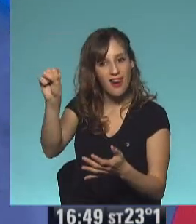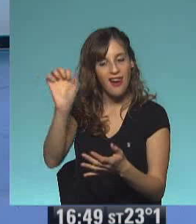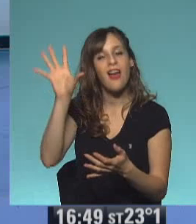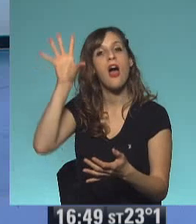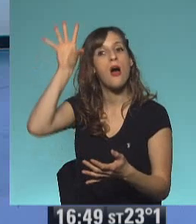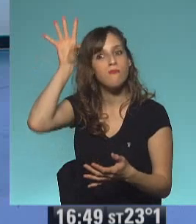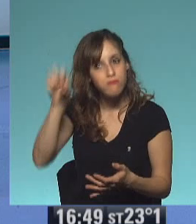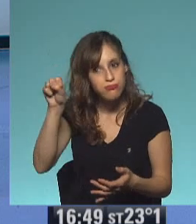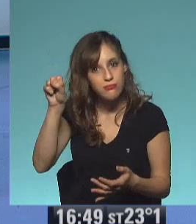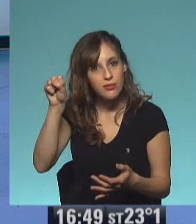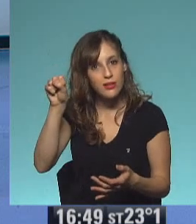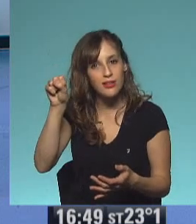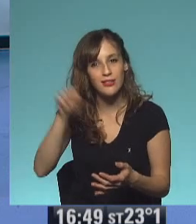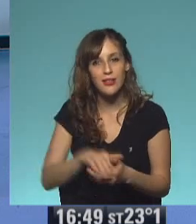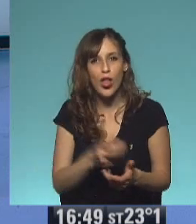paradas